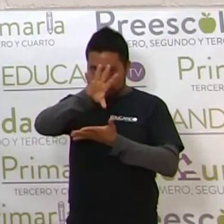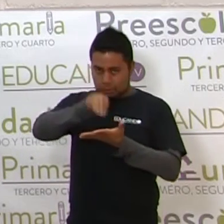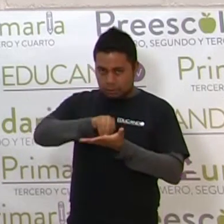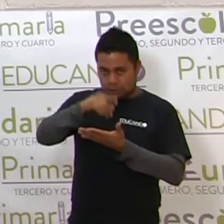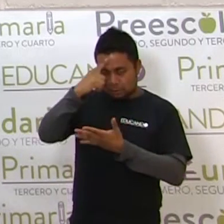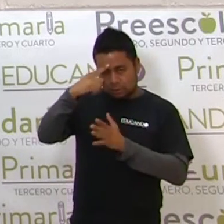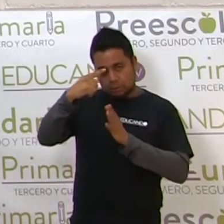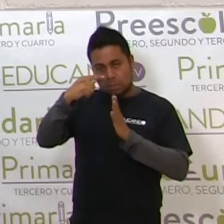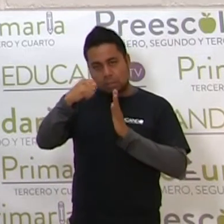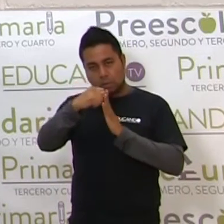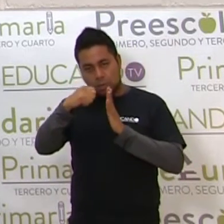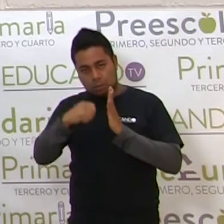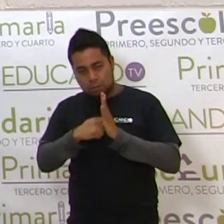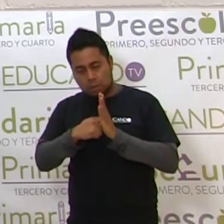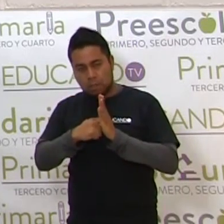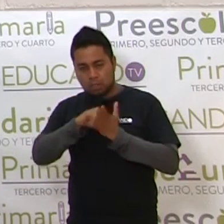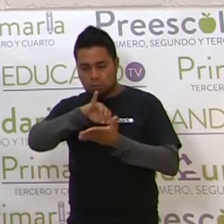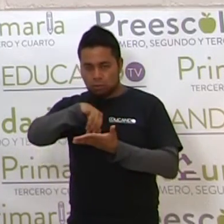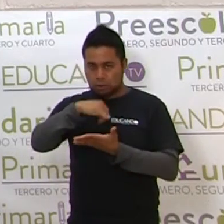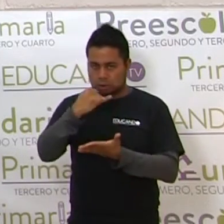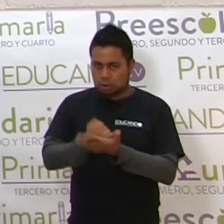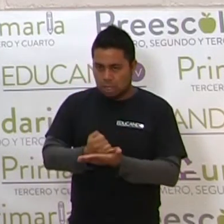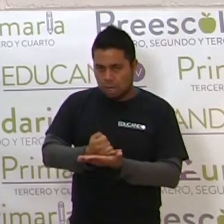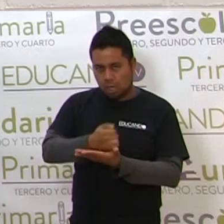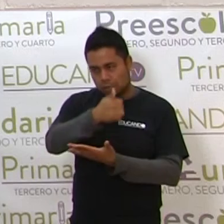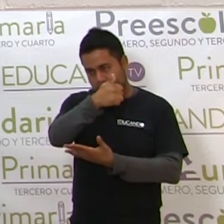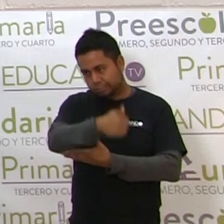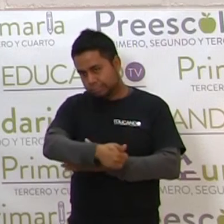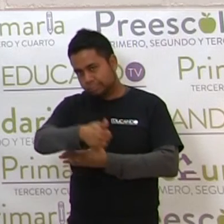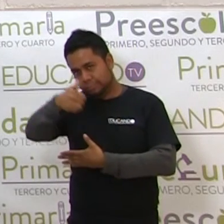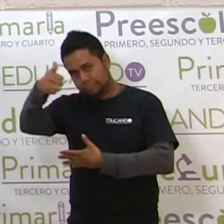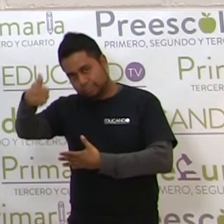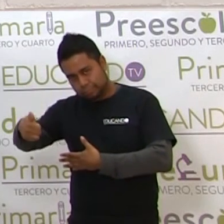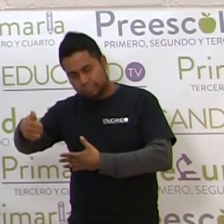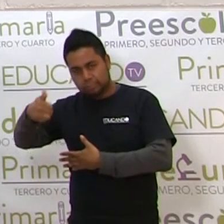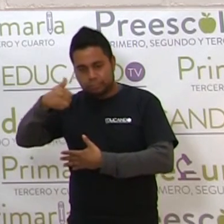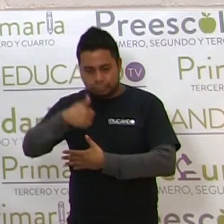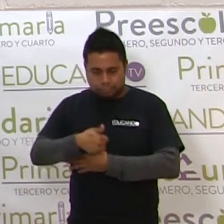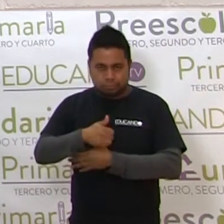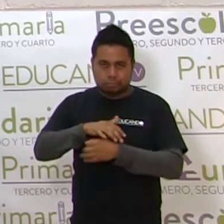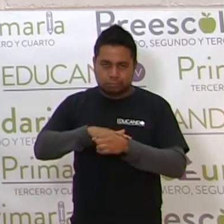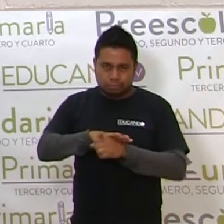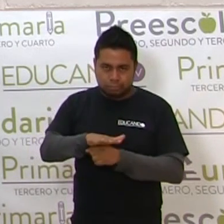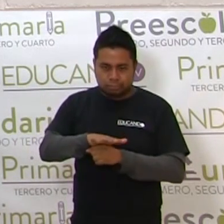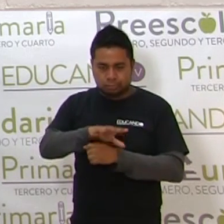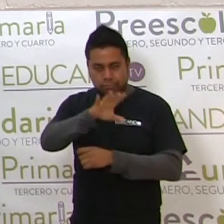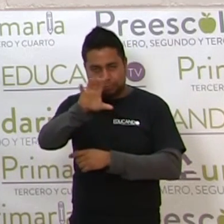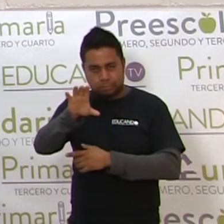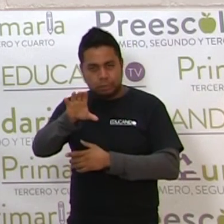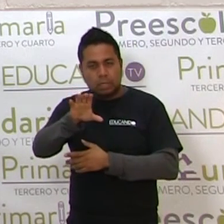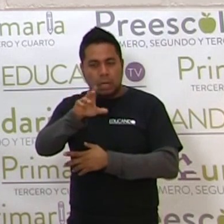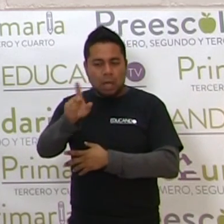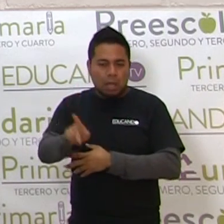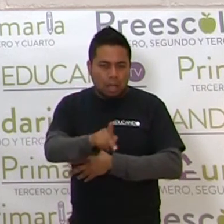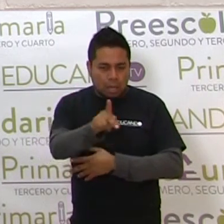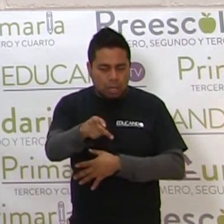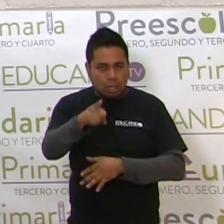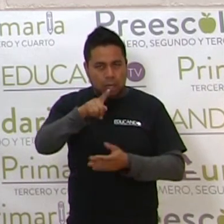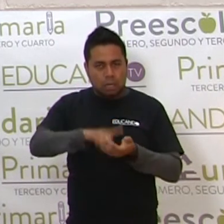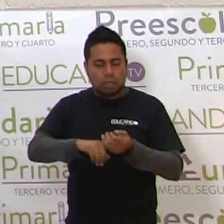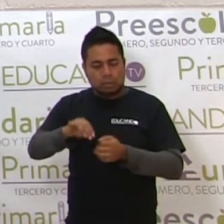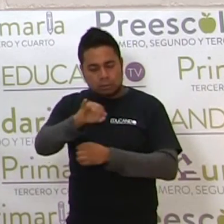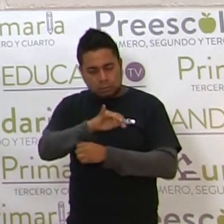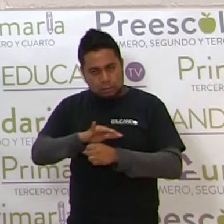de Tehuantepec de Juchitán cada uno uno de las este de las comunidades que conforman el ismo de